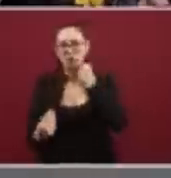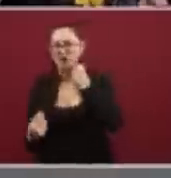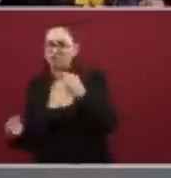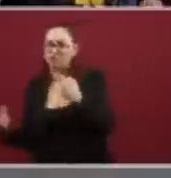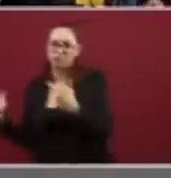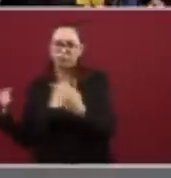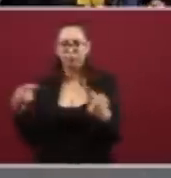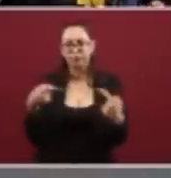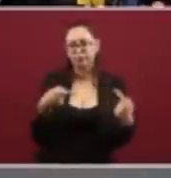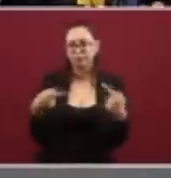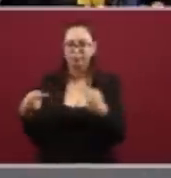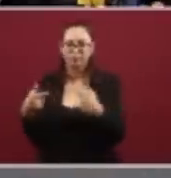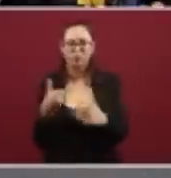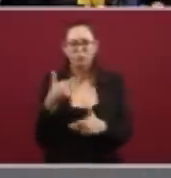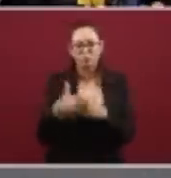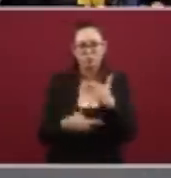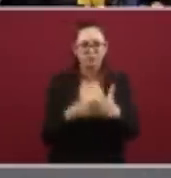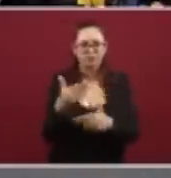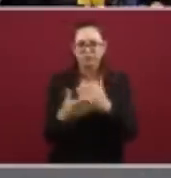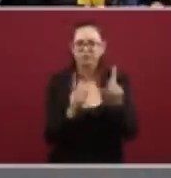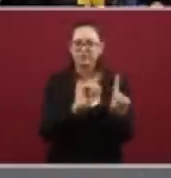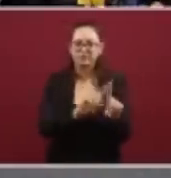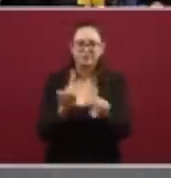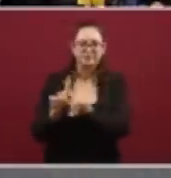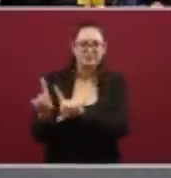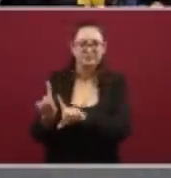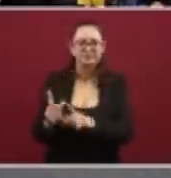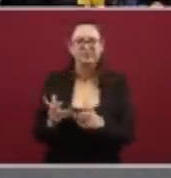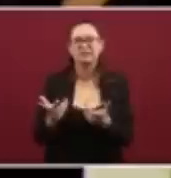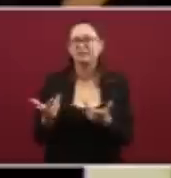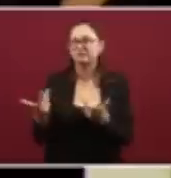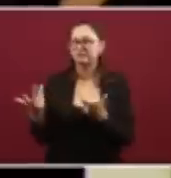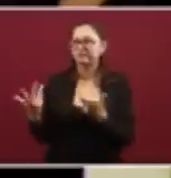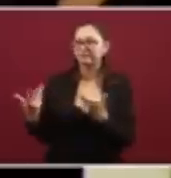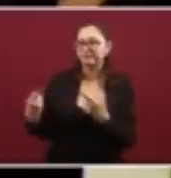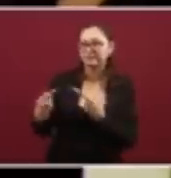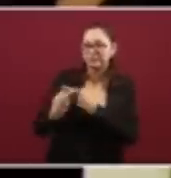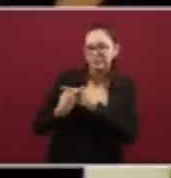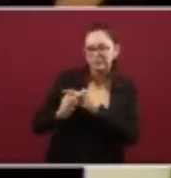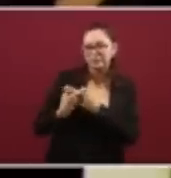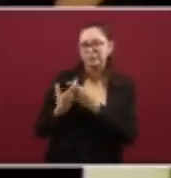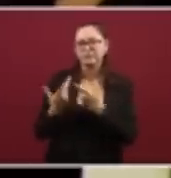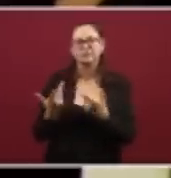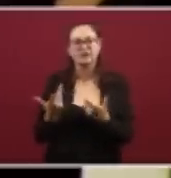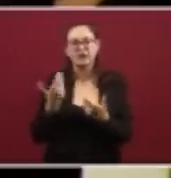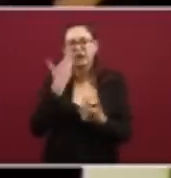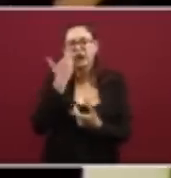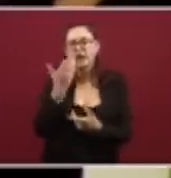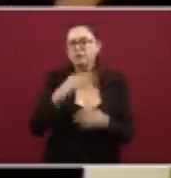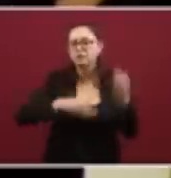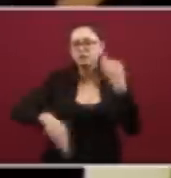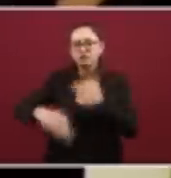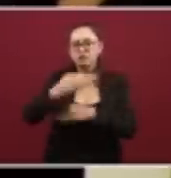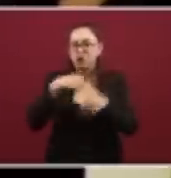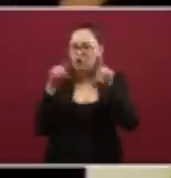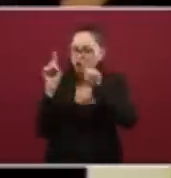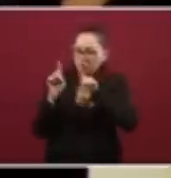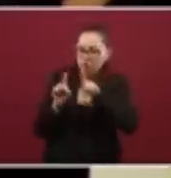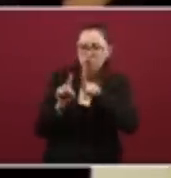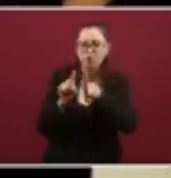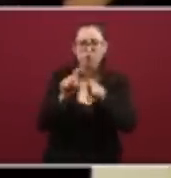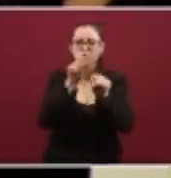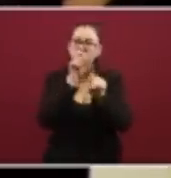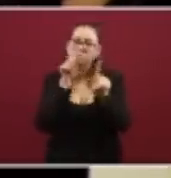distintos procesos entonces lo que queremos es la unidad todos